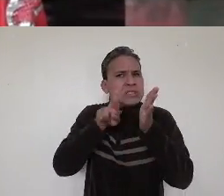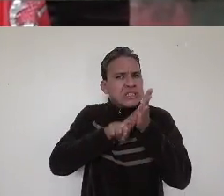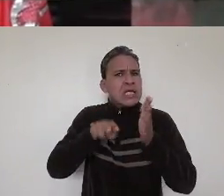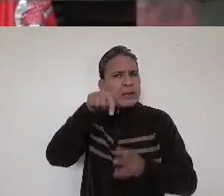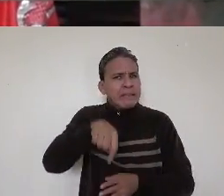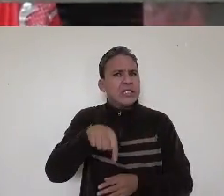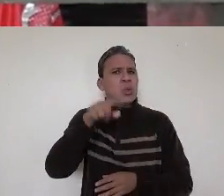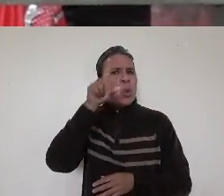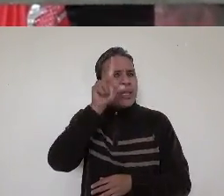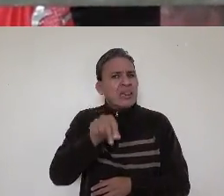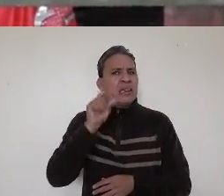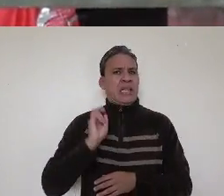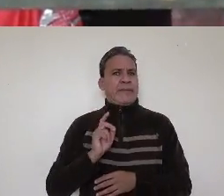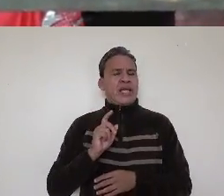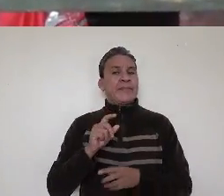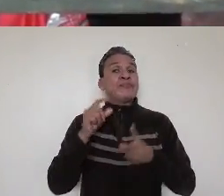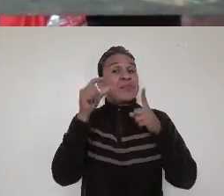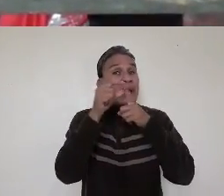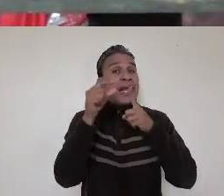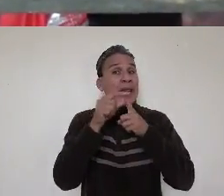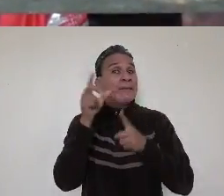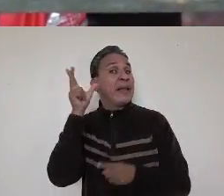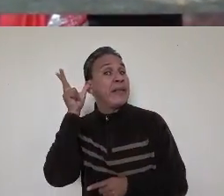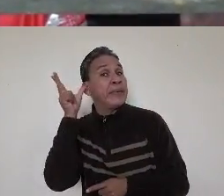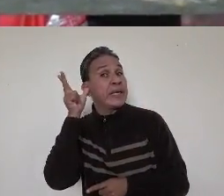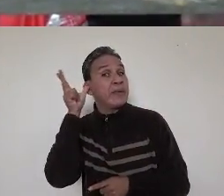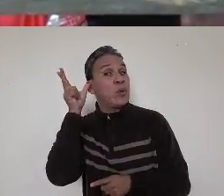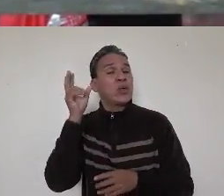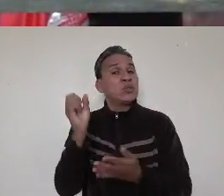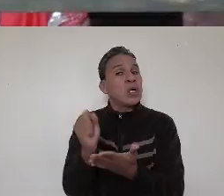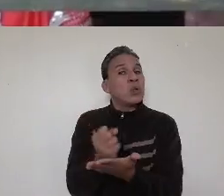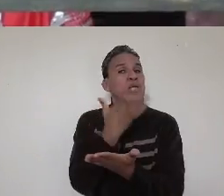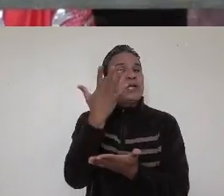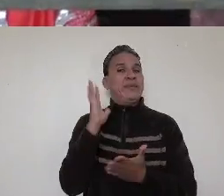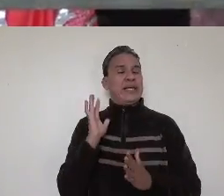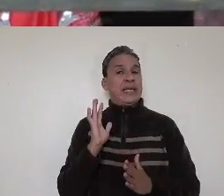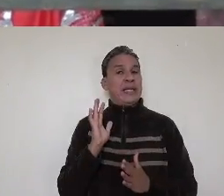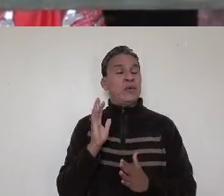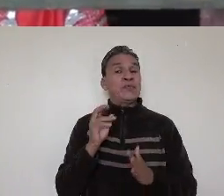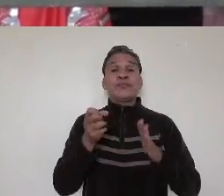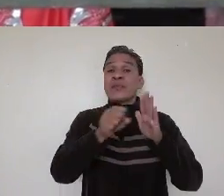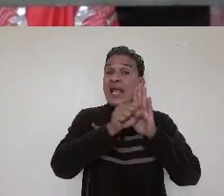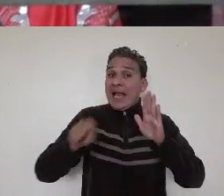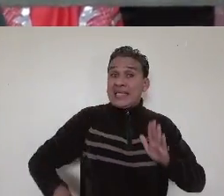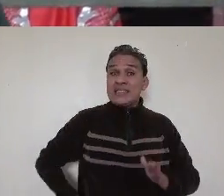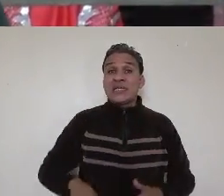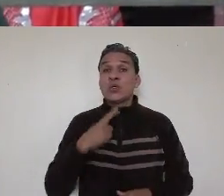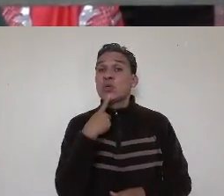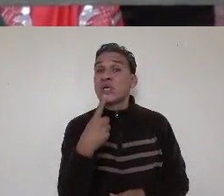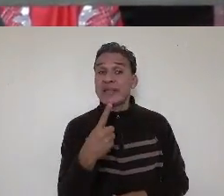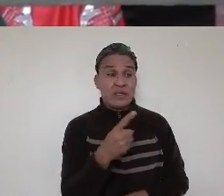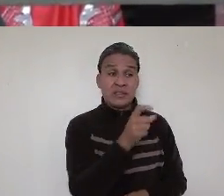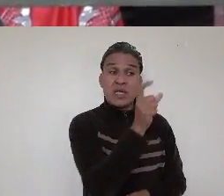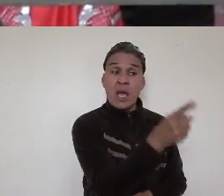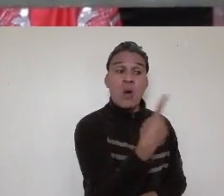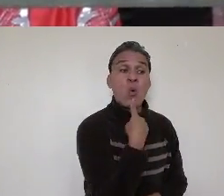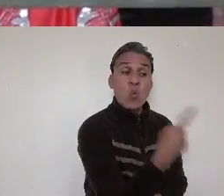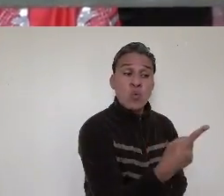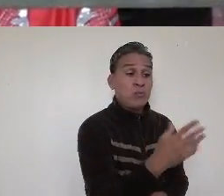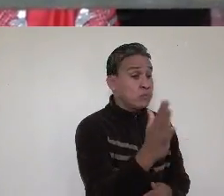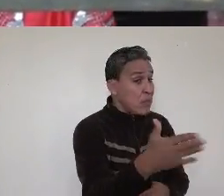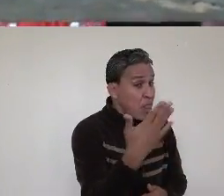parábola que hemos escuchado del Evangelio. El Señor que dice a uno: vamos a